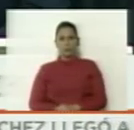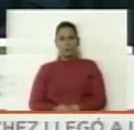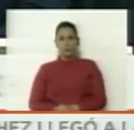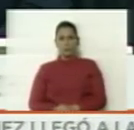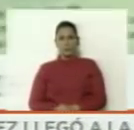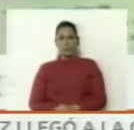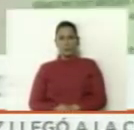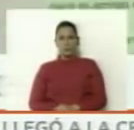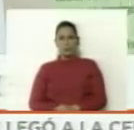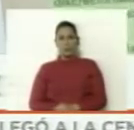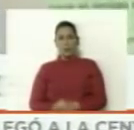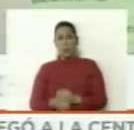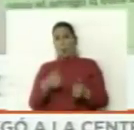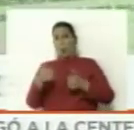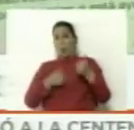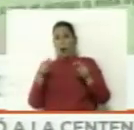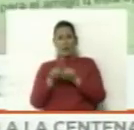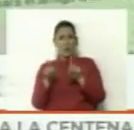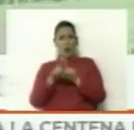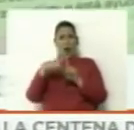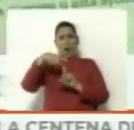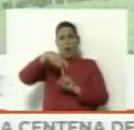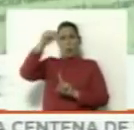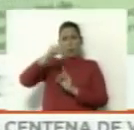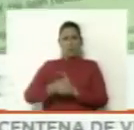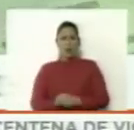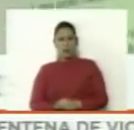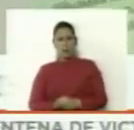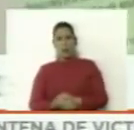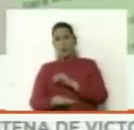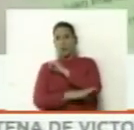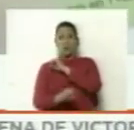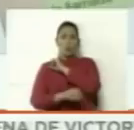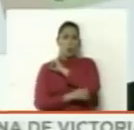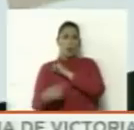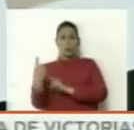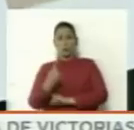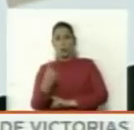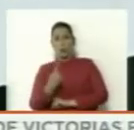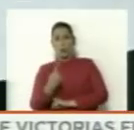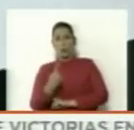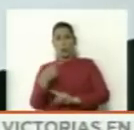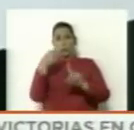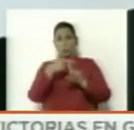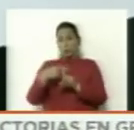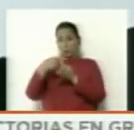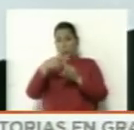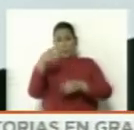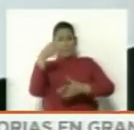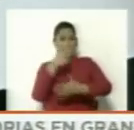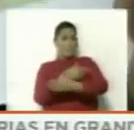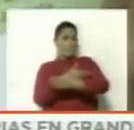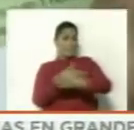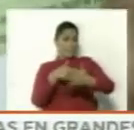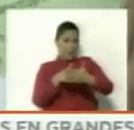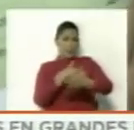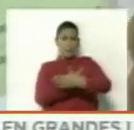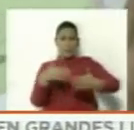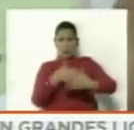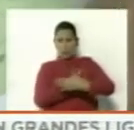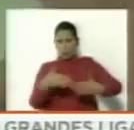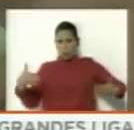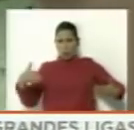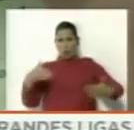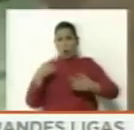Cual copellanos de la Cuarta República roban solos. Suman 1 billón. Uno es inmediato, el otro